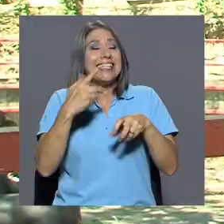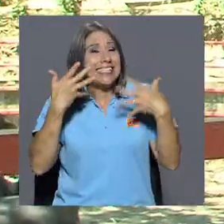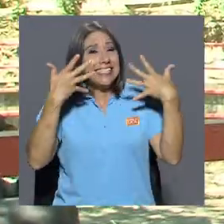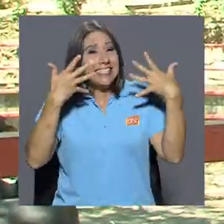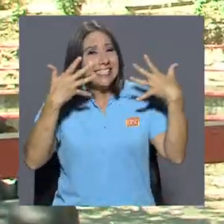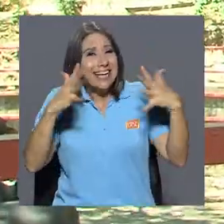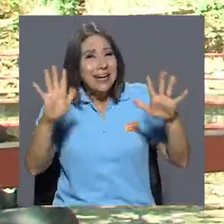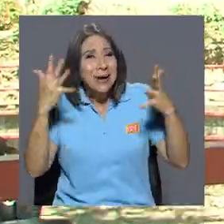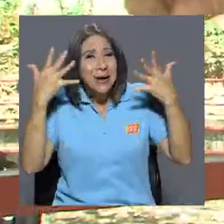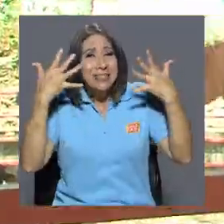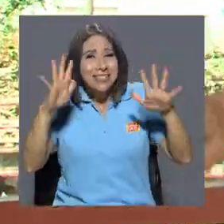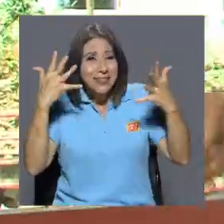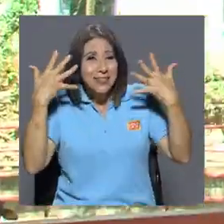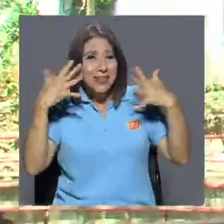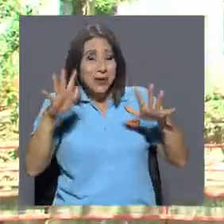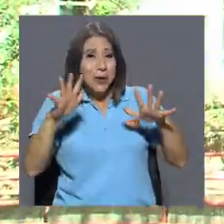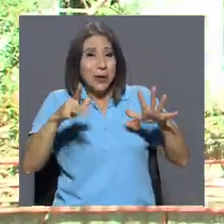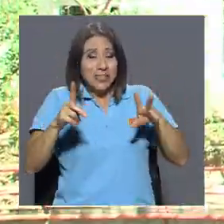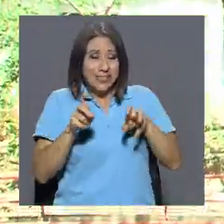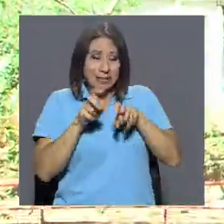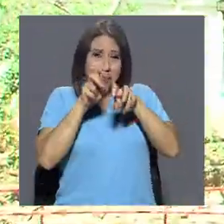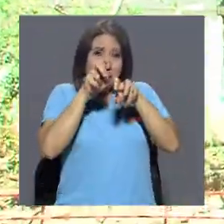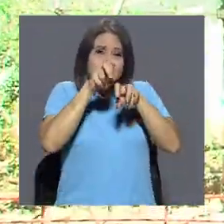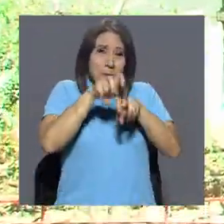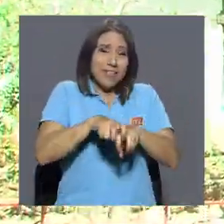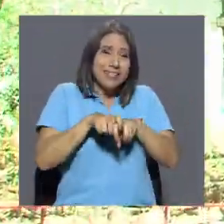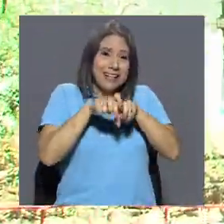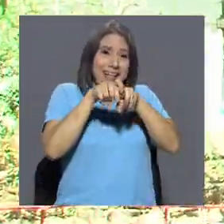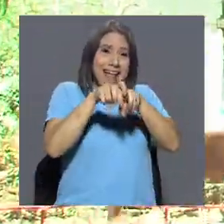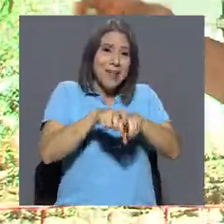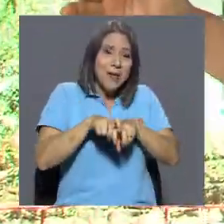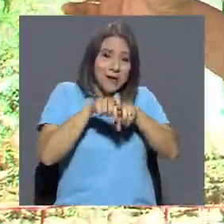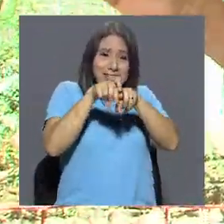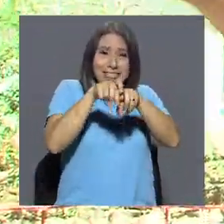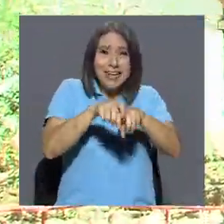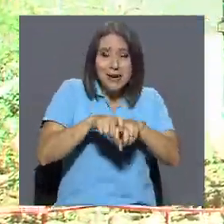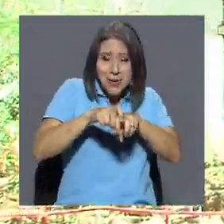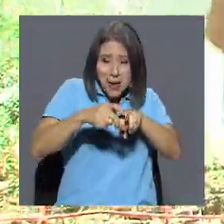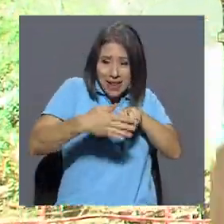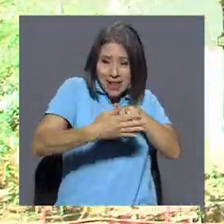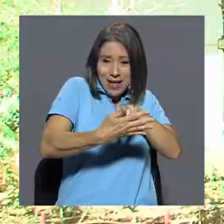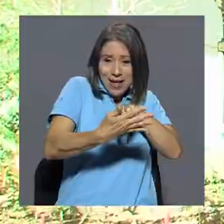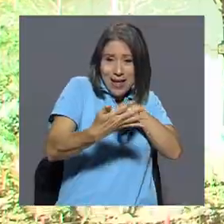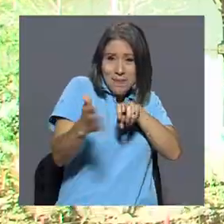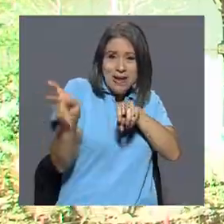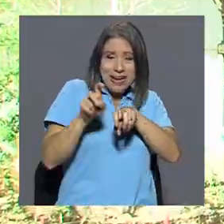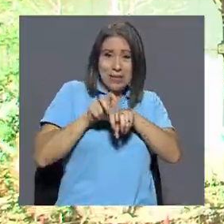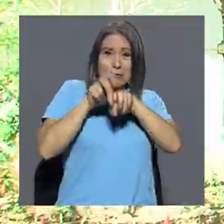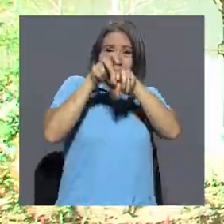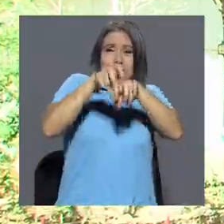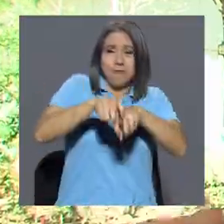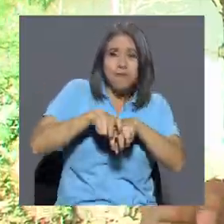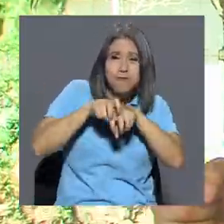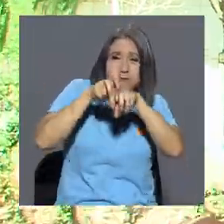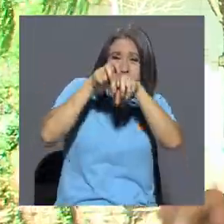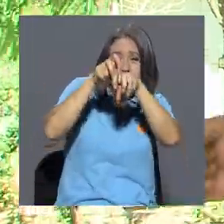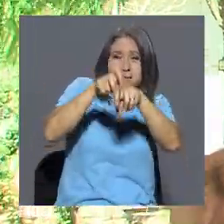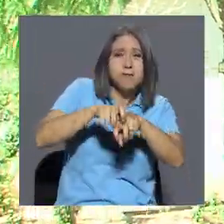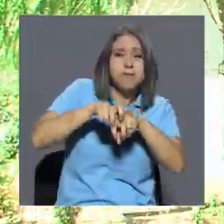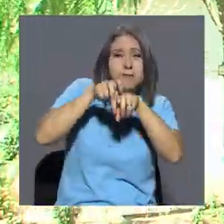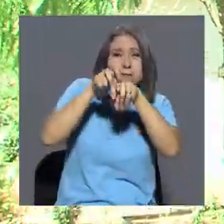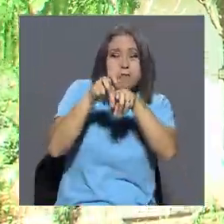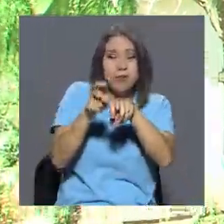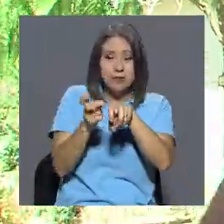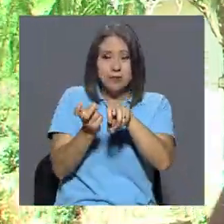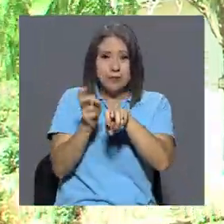¡Llegó al montador! ¡Llegó a la manga! ¡Llegó el toro! ¡Se sentó! ¡Hizo contacto con los lomos